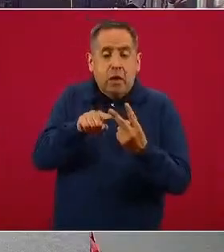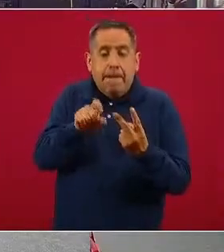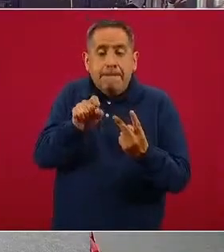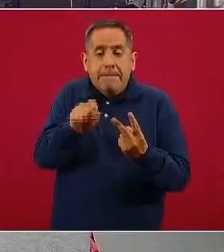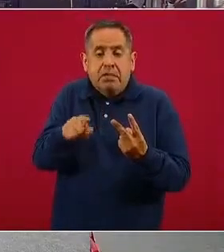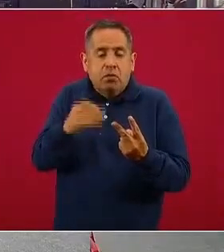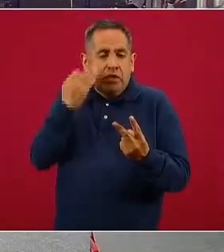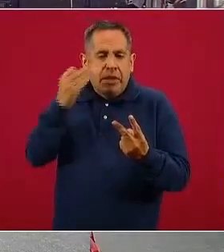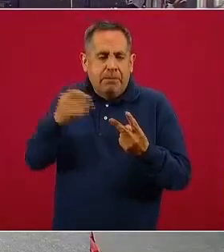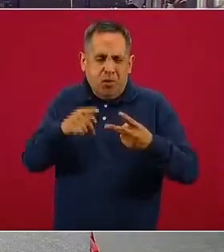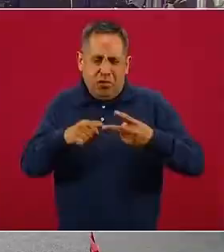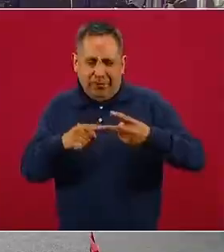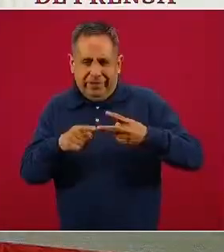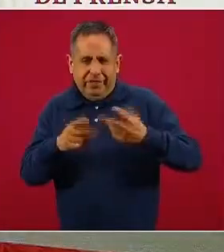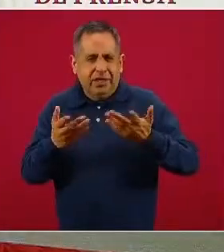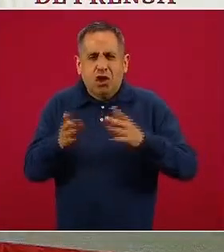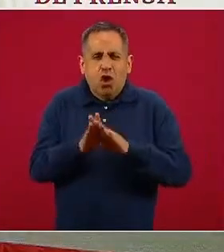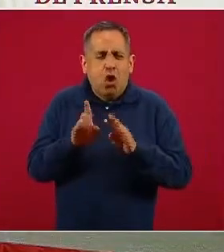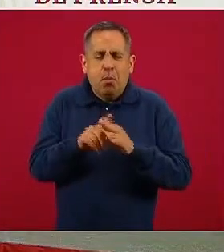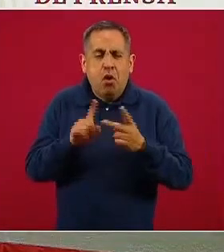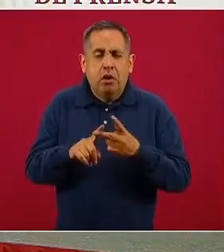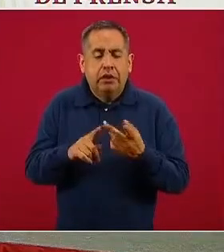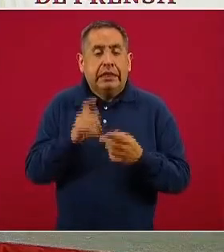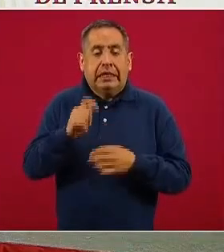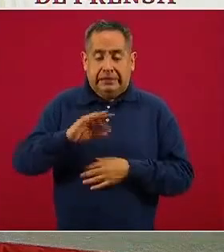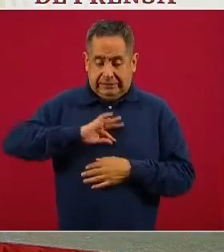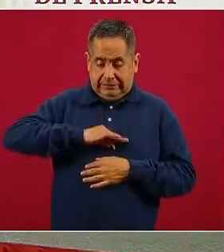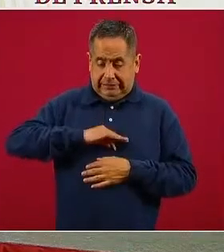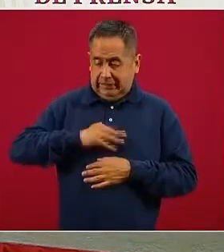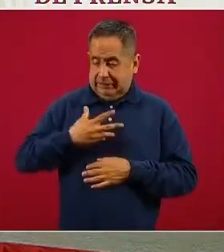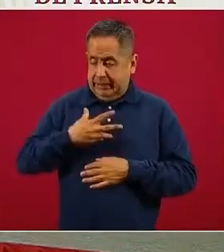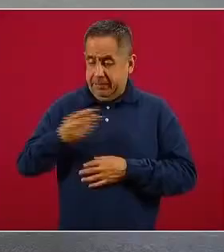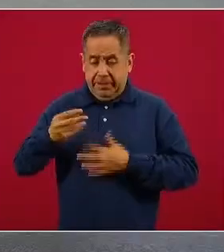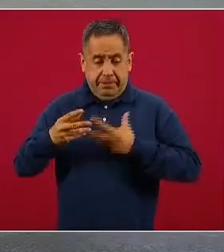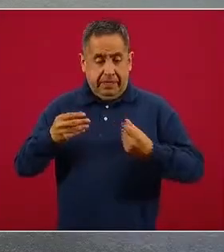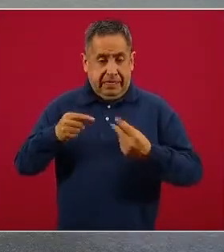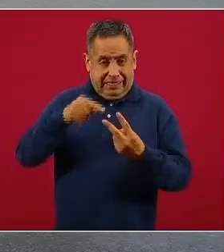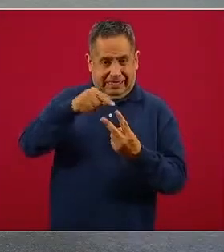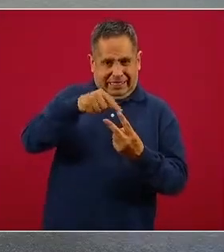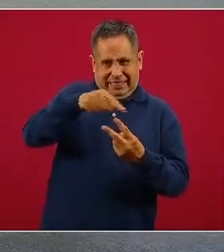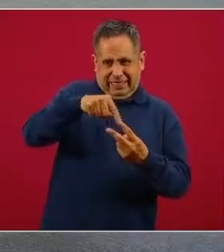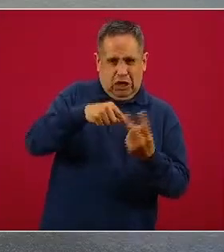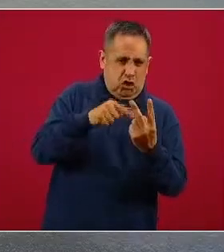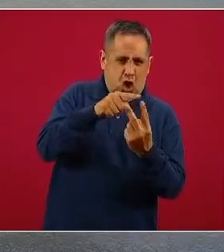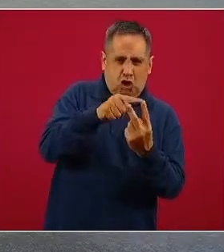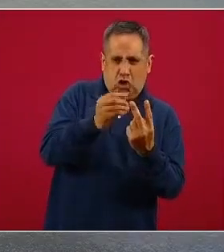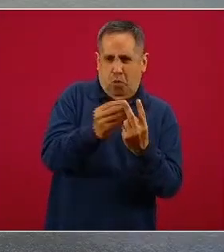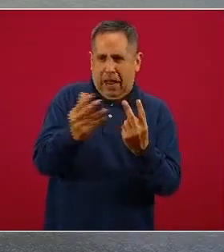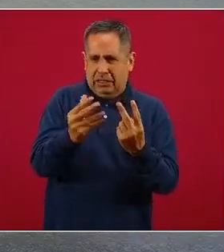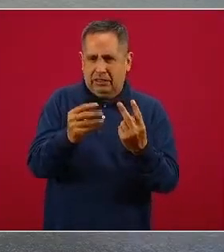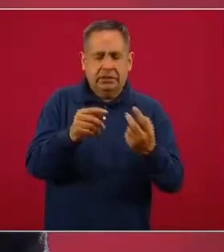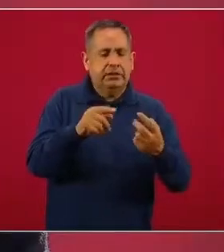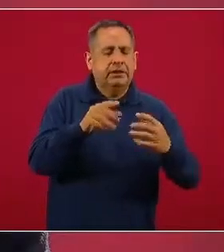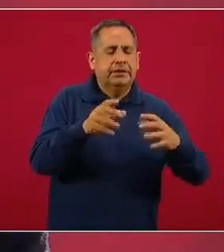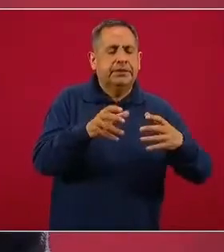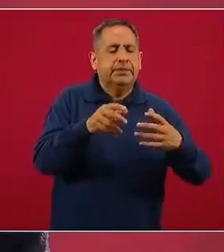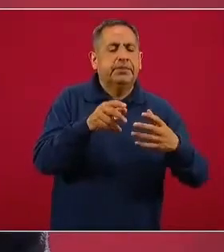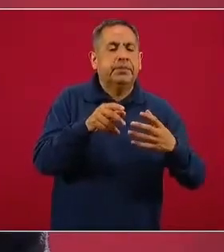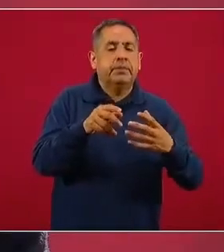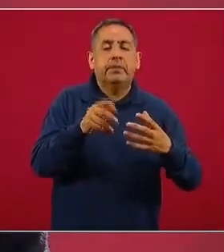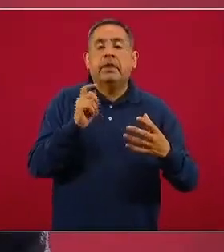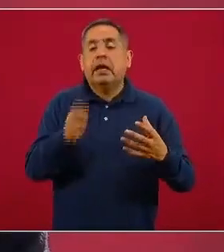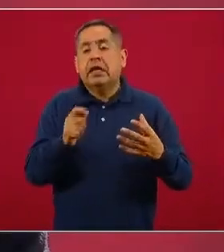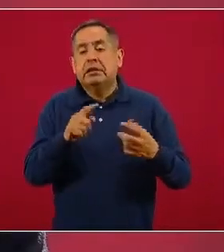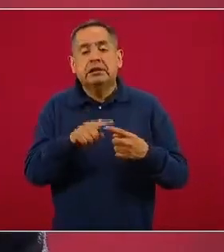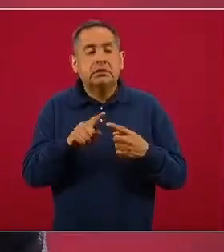quiere decir que precisamente los contagios que sucedieron entre este grupo de personas deben de cumplir con los